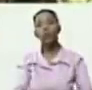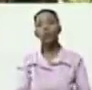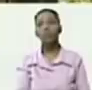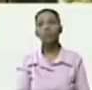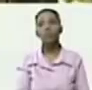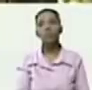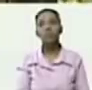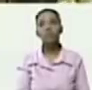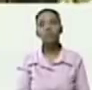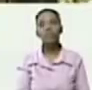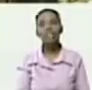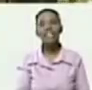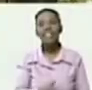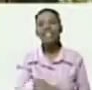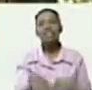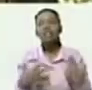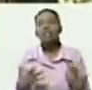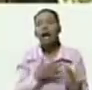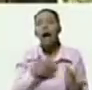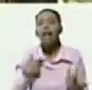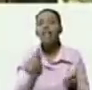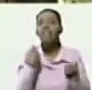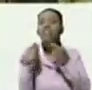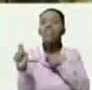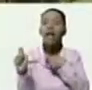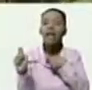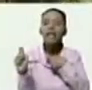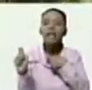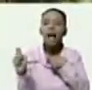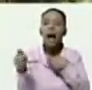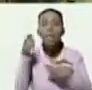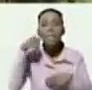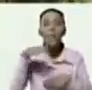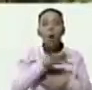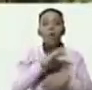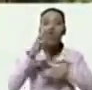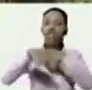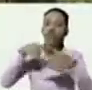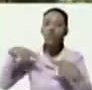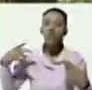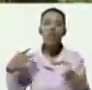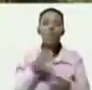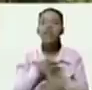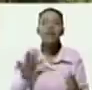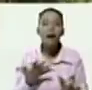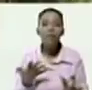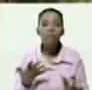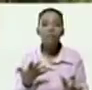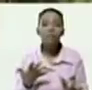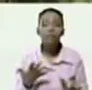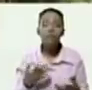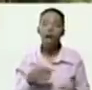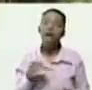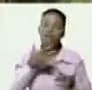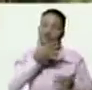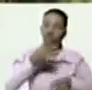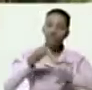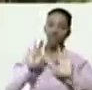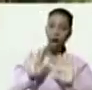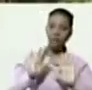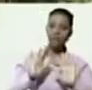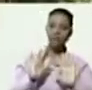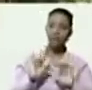¿Qué querían venderle al pueblo, a los revolucionarios, a las revolucionarias? Muy sencillo.